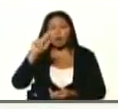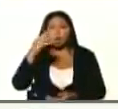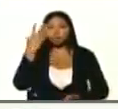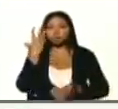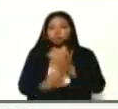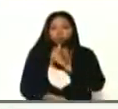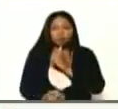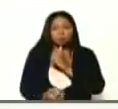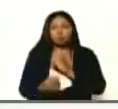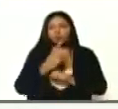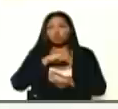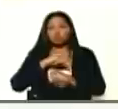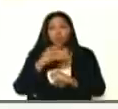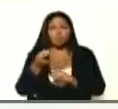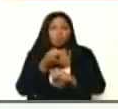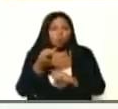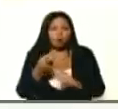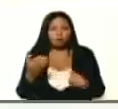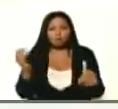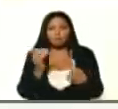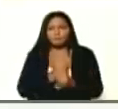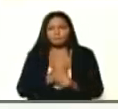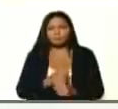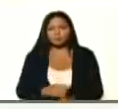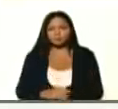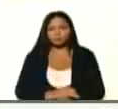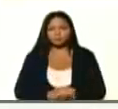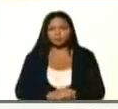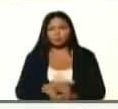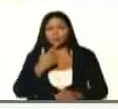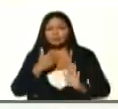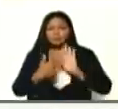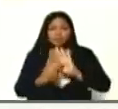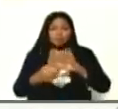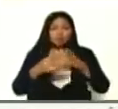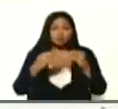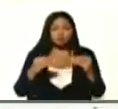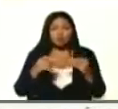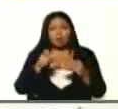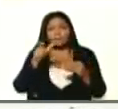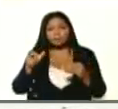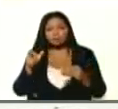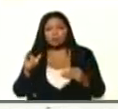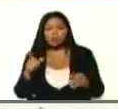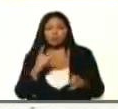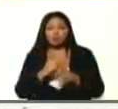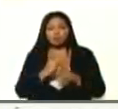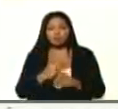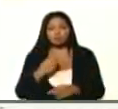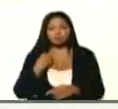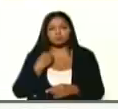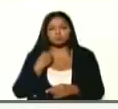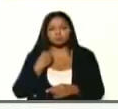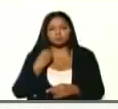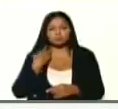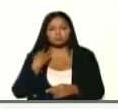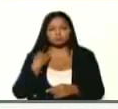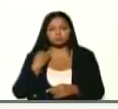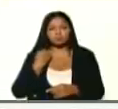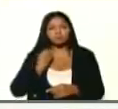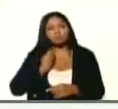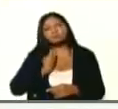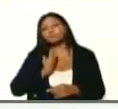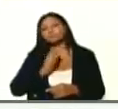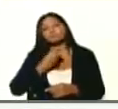en cualquier momento será detenido y presentado ante los órganos competentes. A los